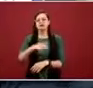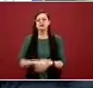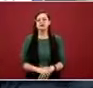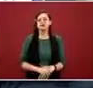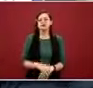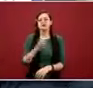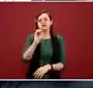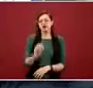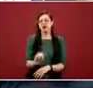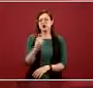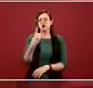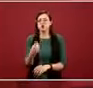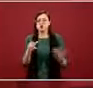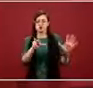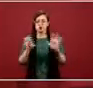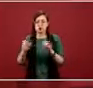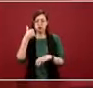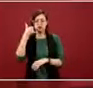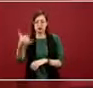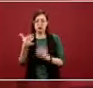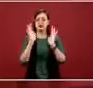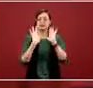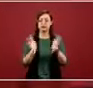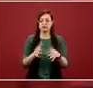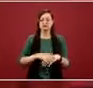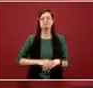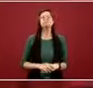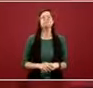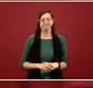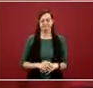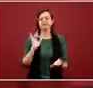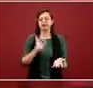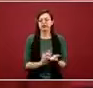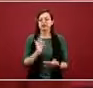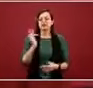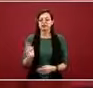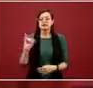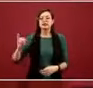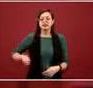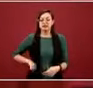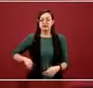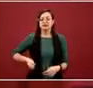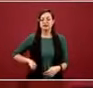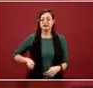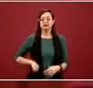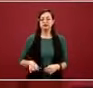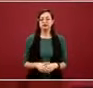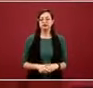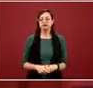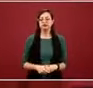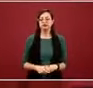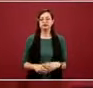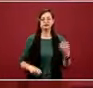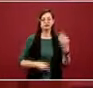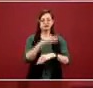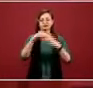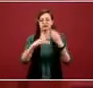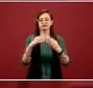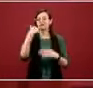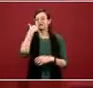ya está restablecido. Gracias. ¿Cómo no? Gracias por las preguntas. Son interesantes. A todos nos gusta tener blanco o negro,